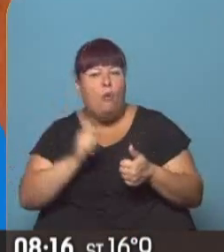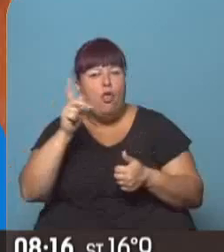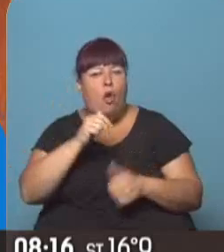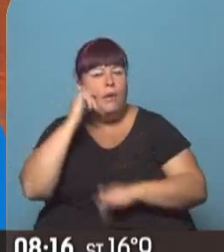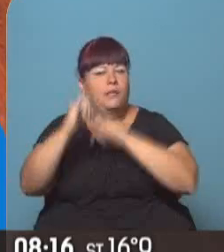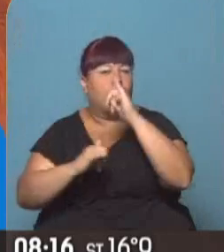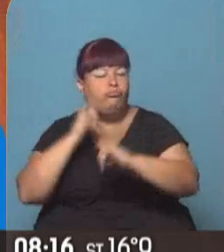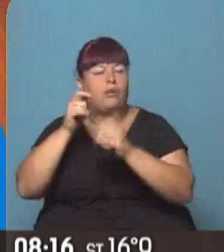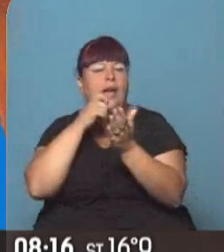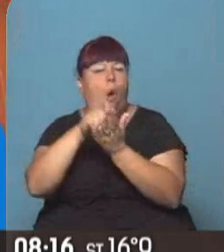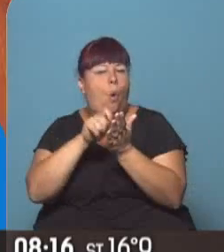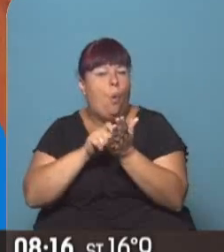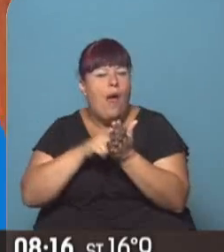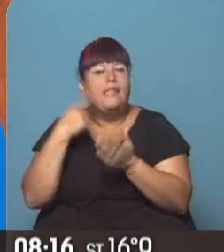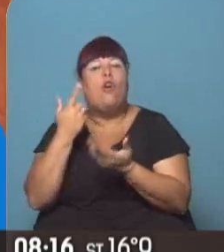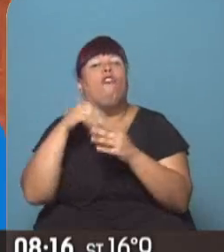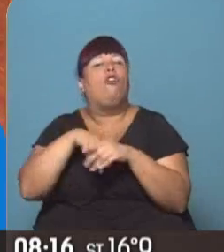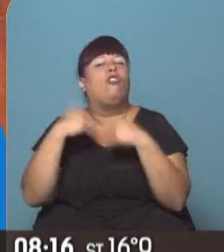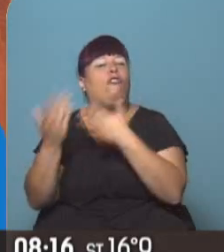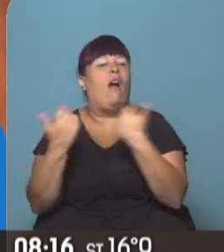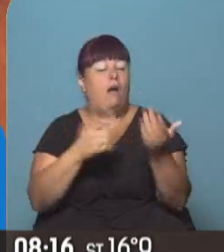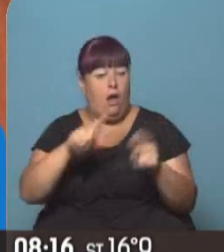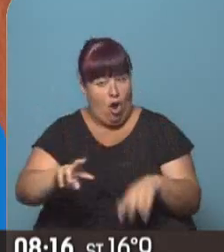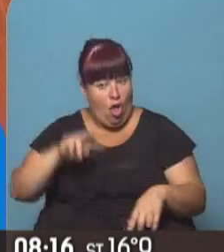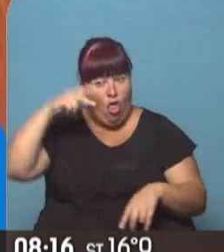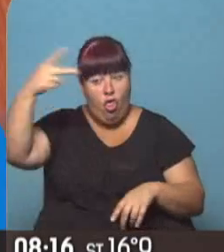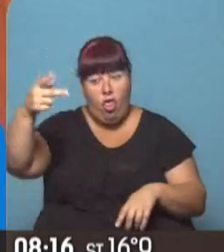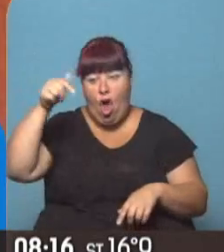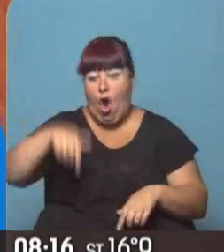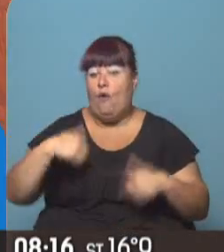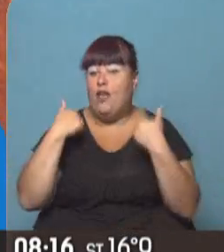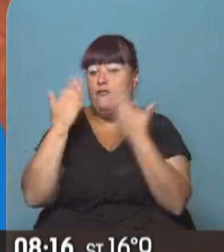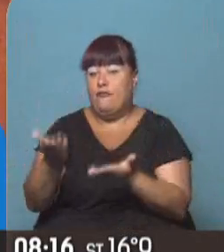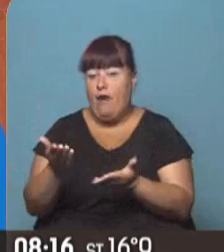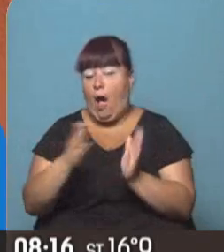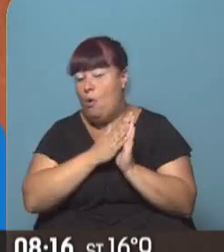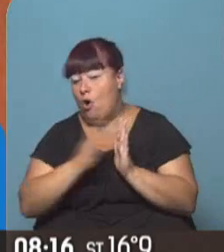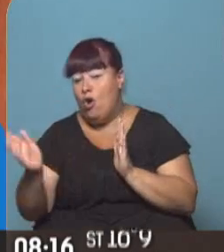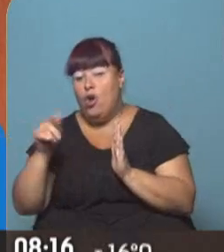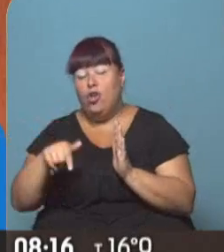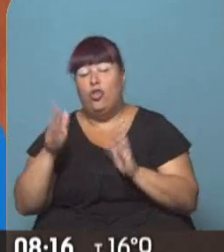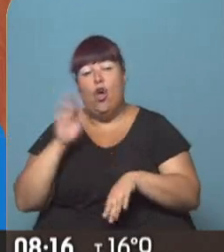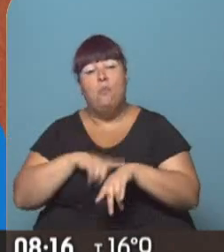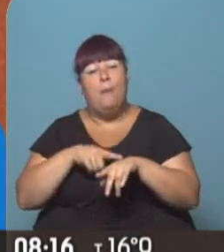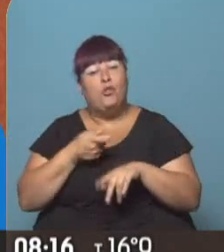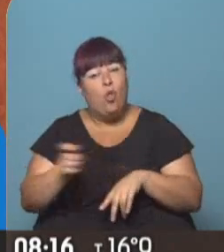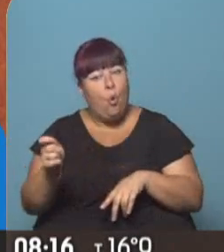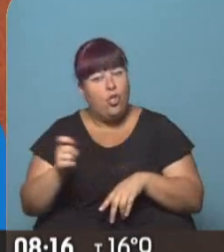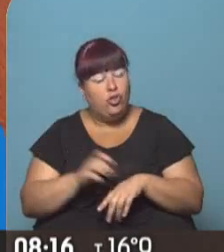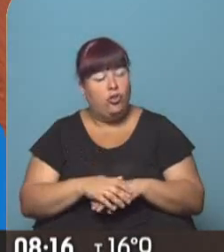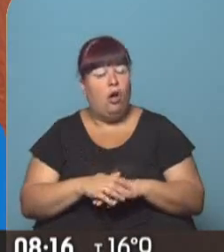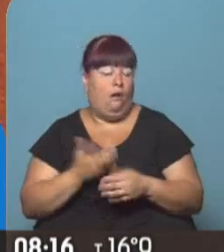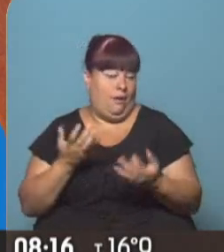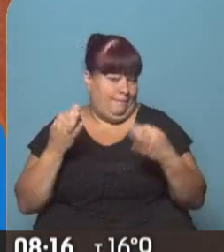meses encuestas de intención de voto, duplicó su intención de voto a lo largo de este proceso judicial. Lo